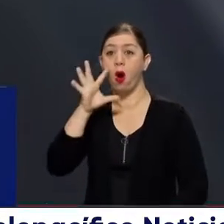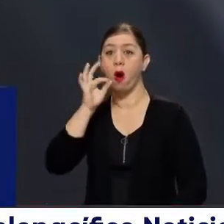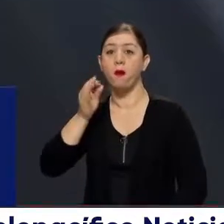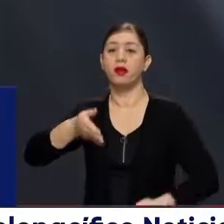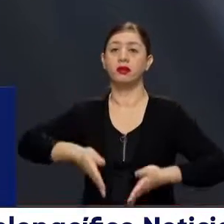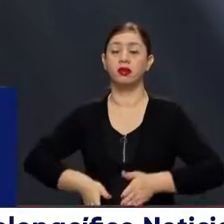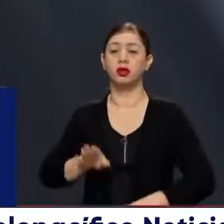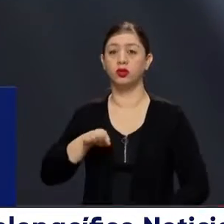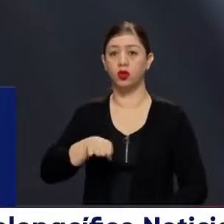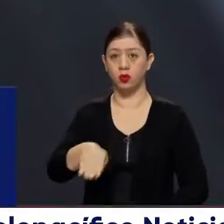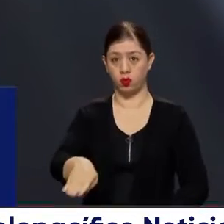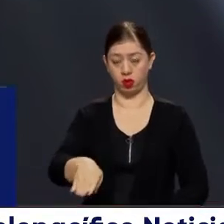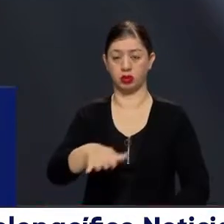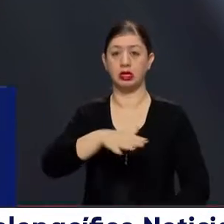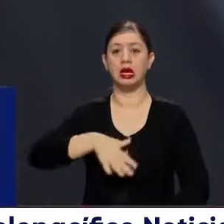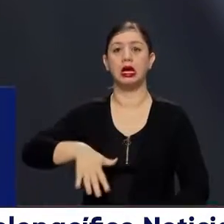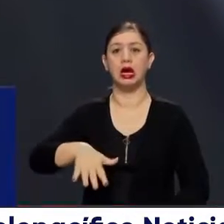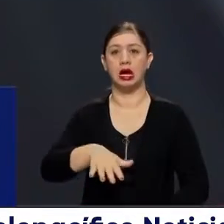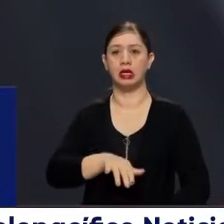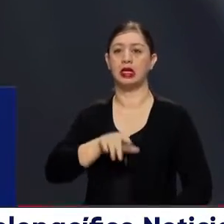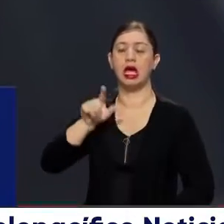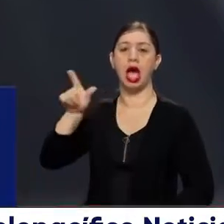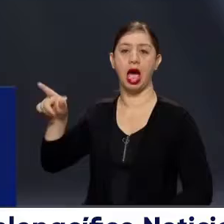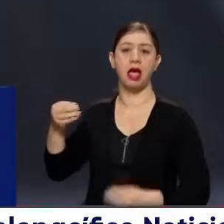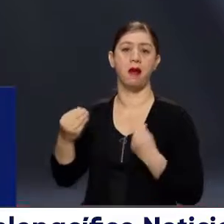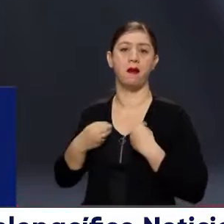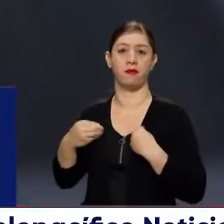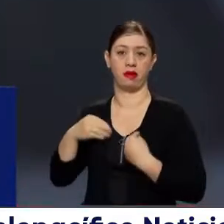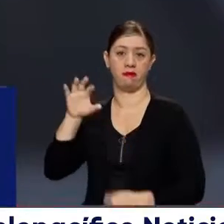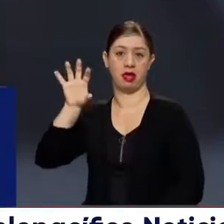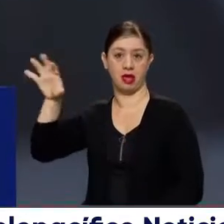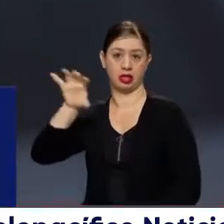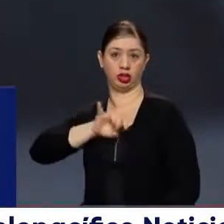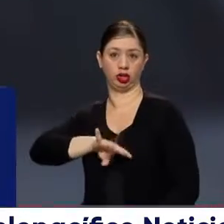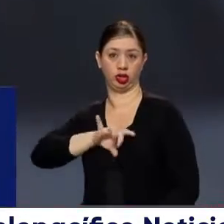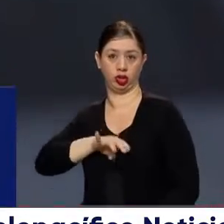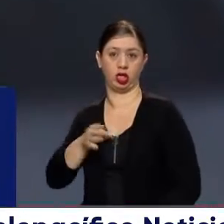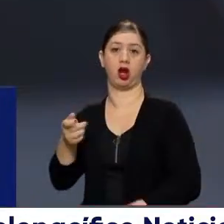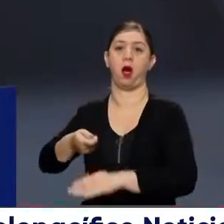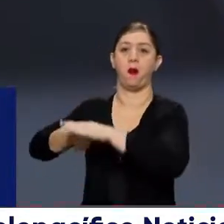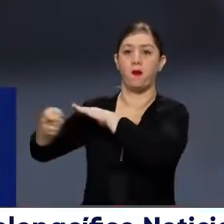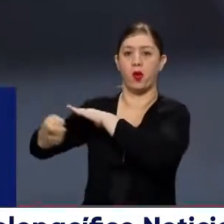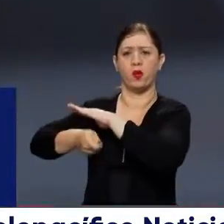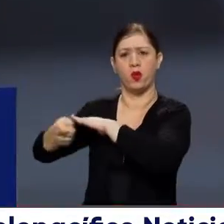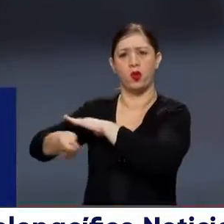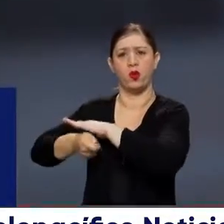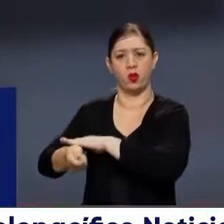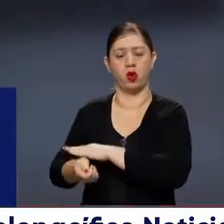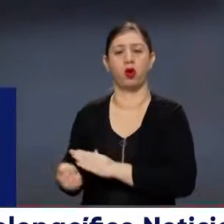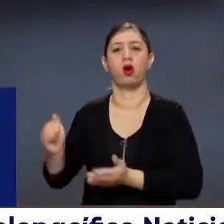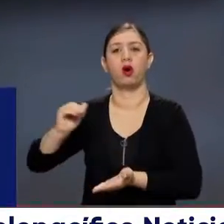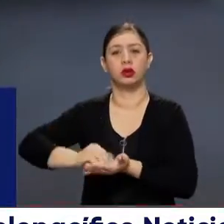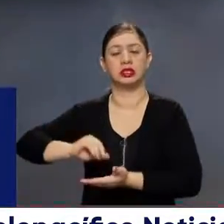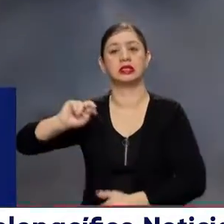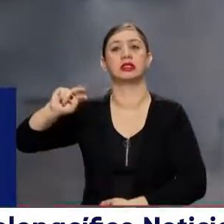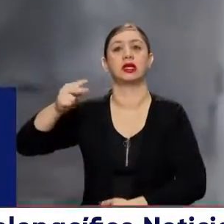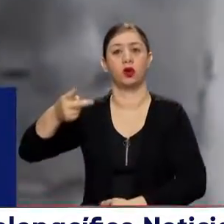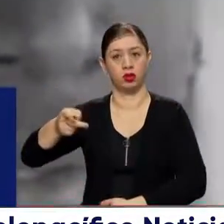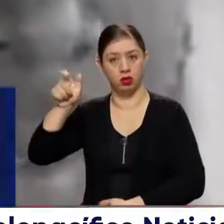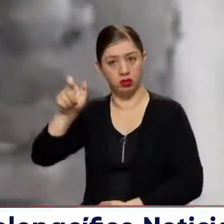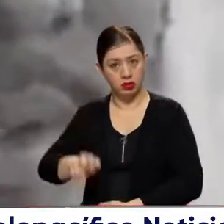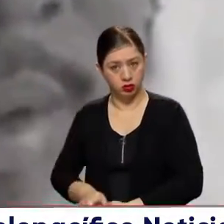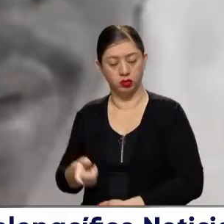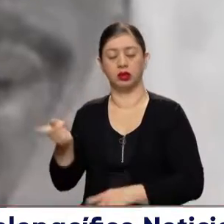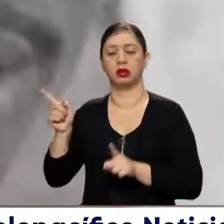barrio Bosque Municipal, que se había radicado en el país austral. Fue asesinado. La suya es la segunda muerte violenta de